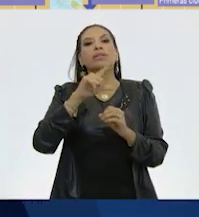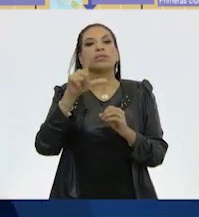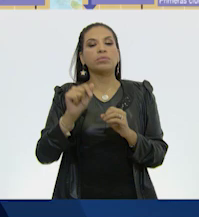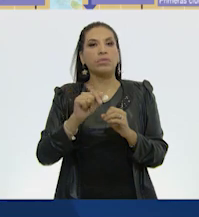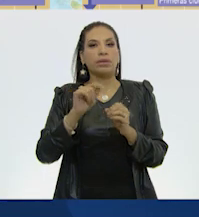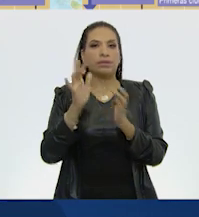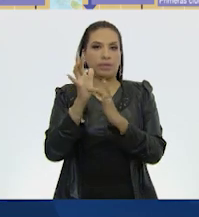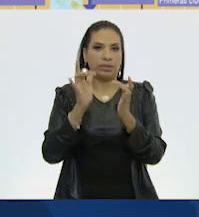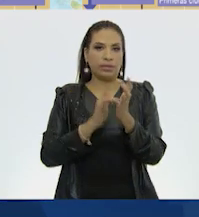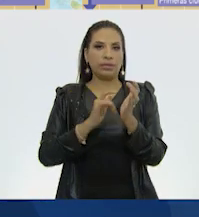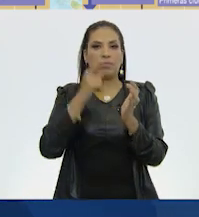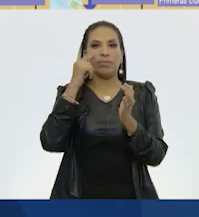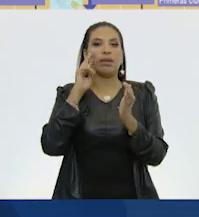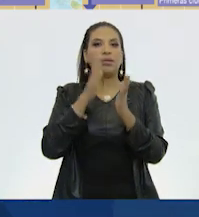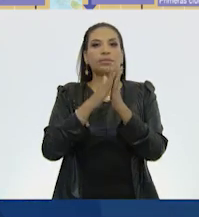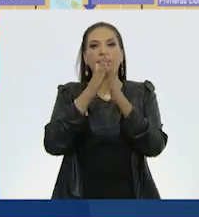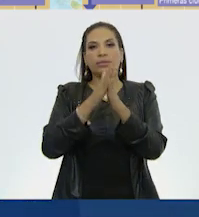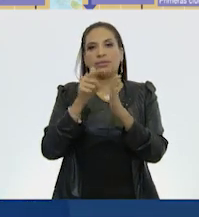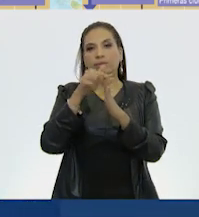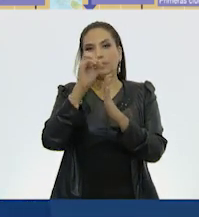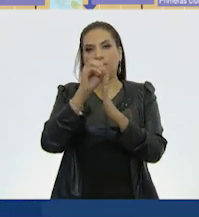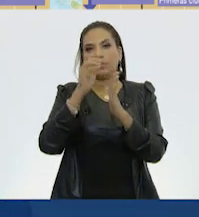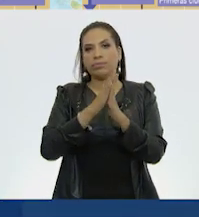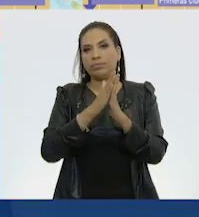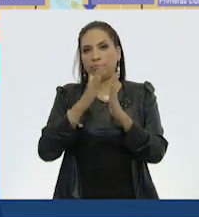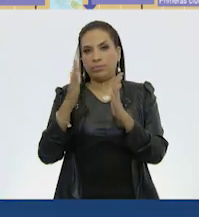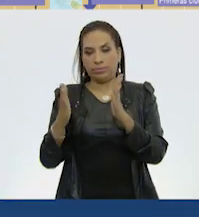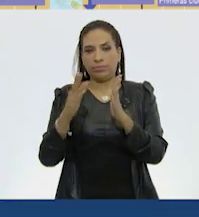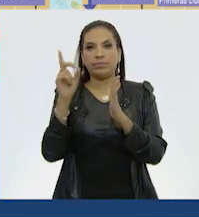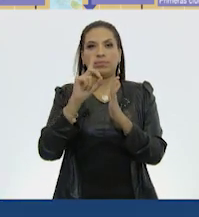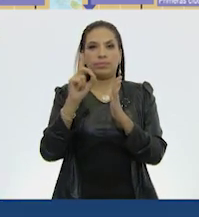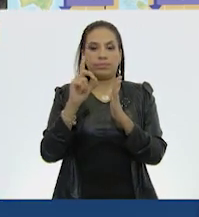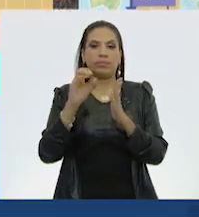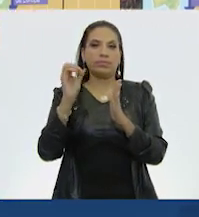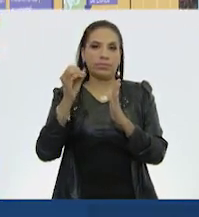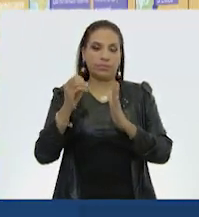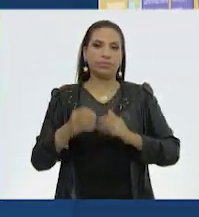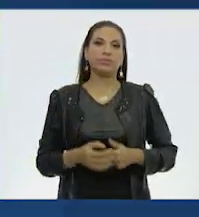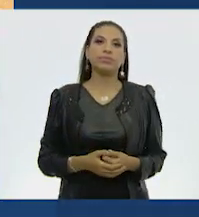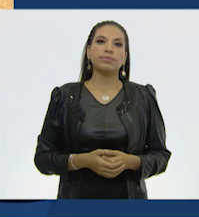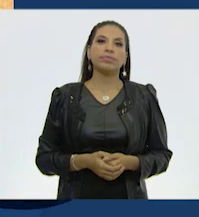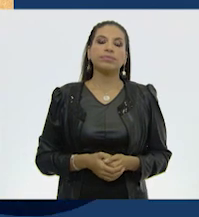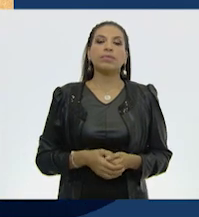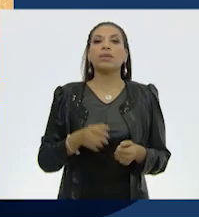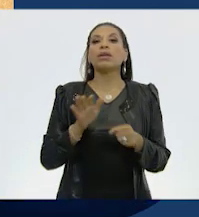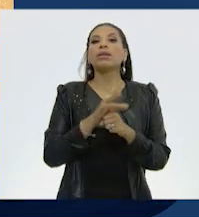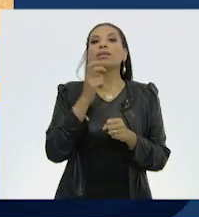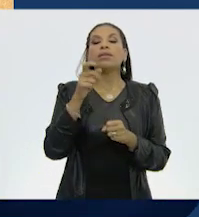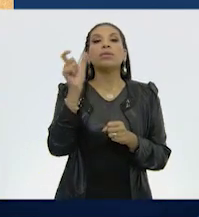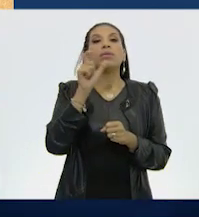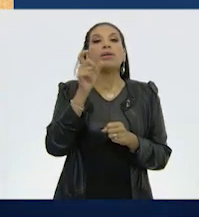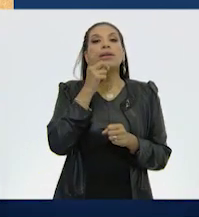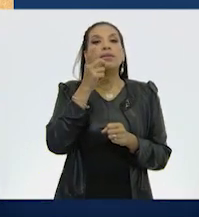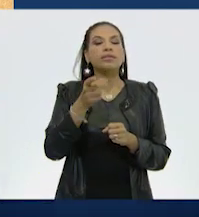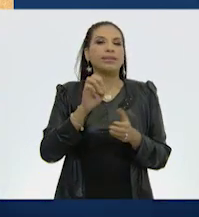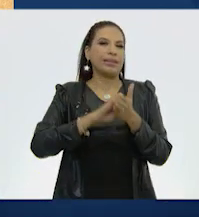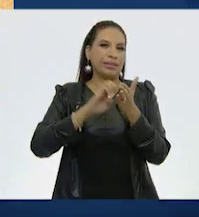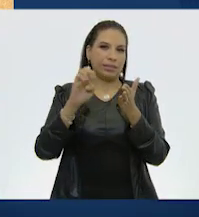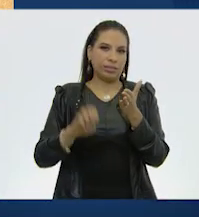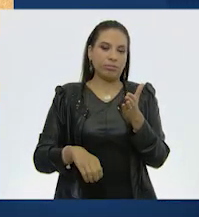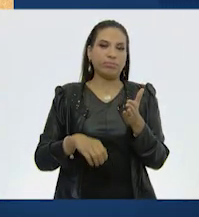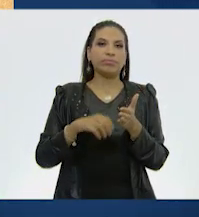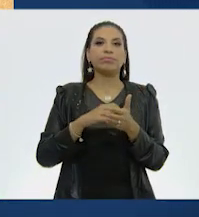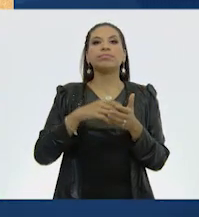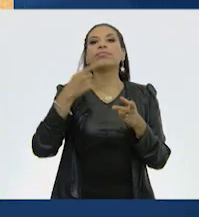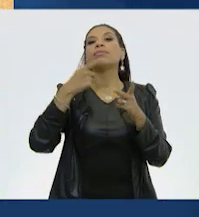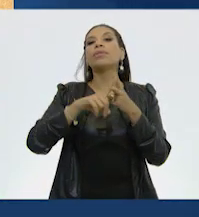de Cristo para referirnos a los años que están del lado derecho del cero. Entonces, cuando decimos, por ejemplo, que